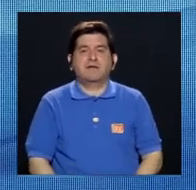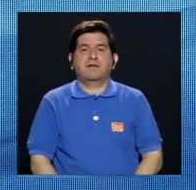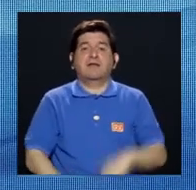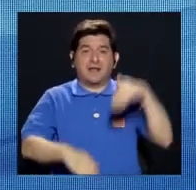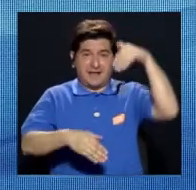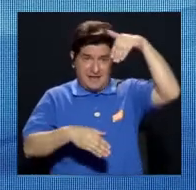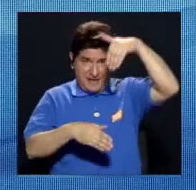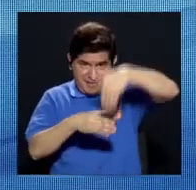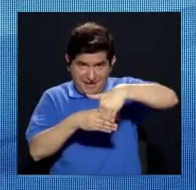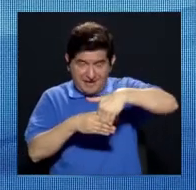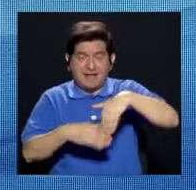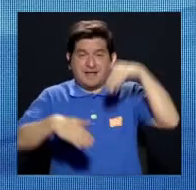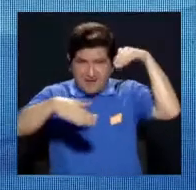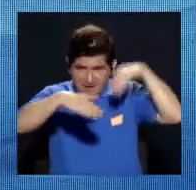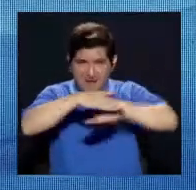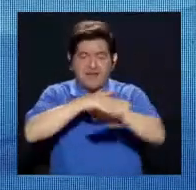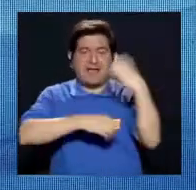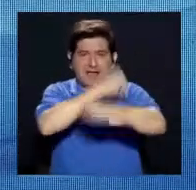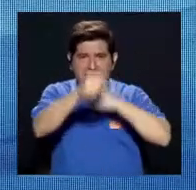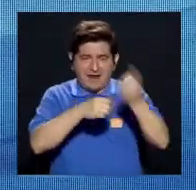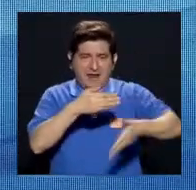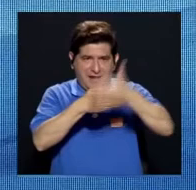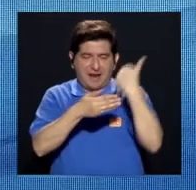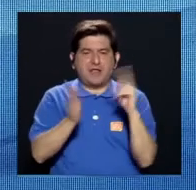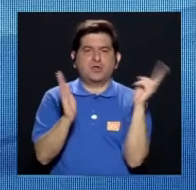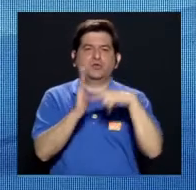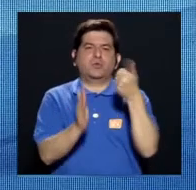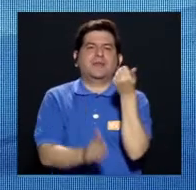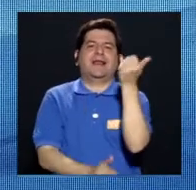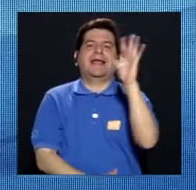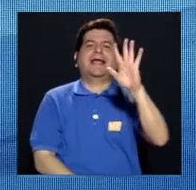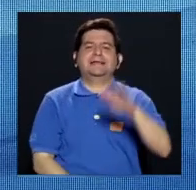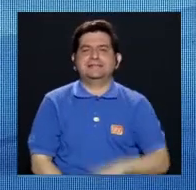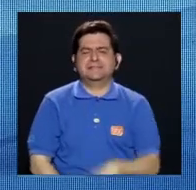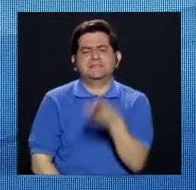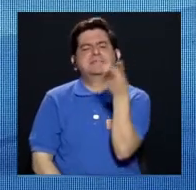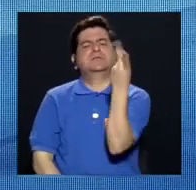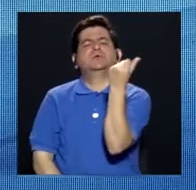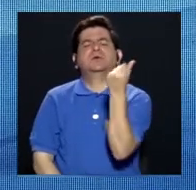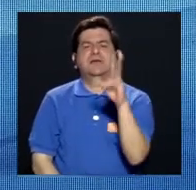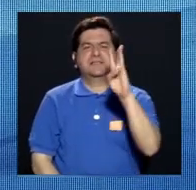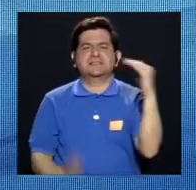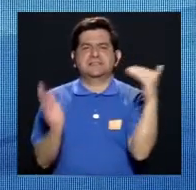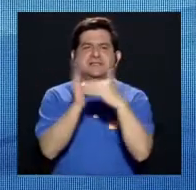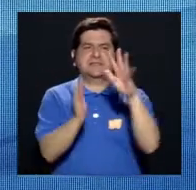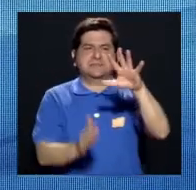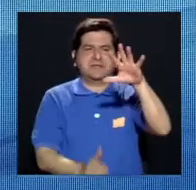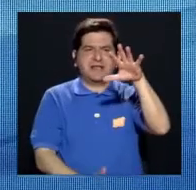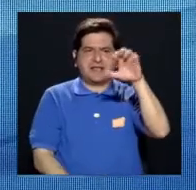ingresaron el año pasado, en el 2015, fueron